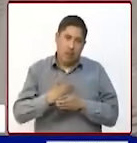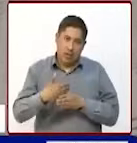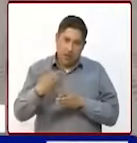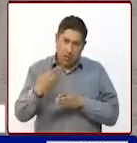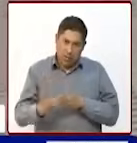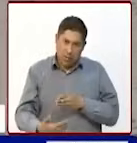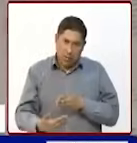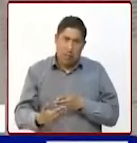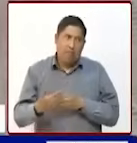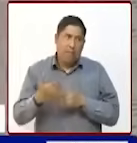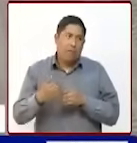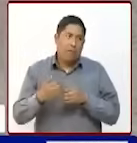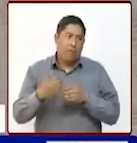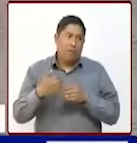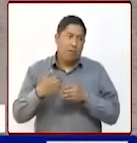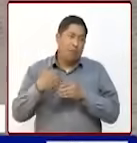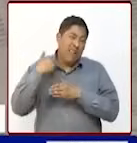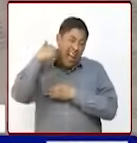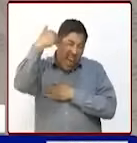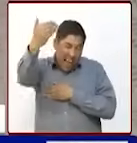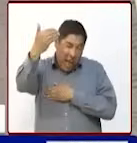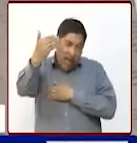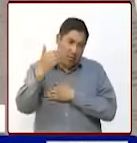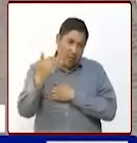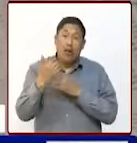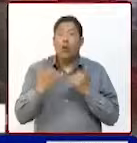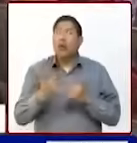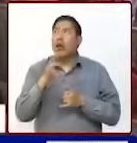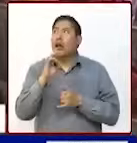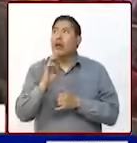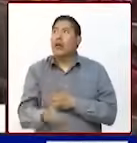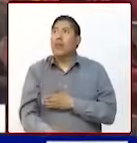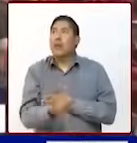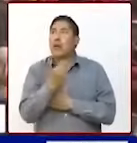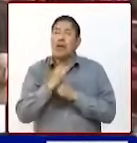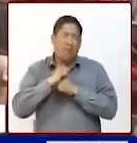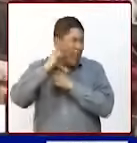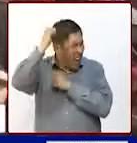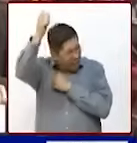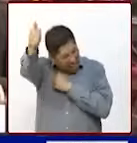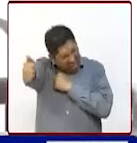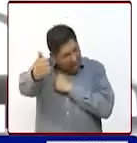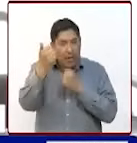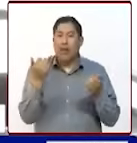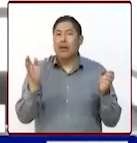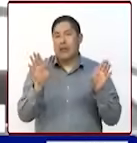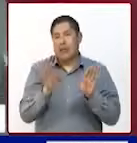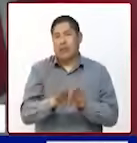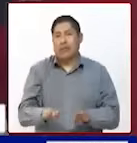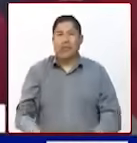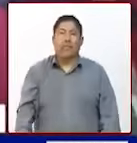culminando ya con las dos rutas ya culminadas. Esta mañana se ha cerrado a las 7 de la mañana, que es el tramo largo, ¿no?